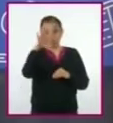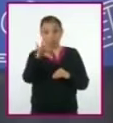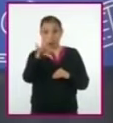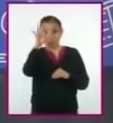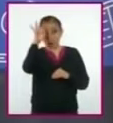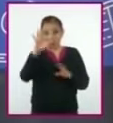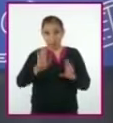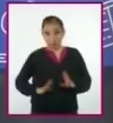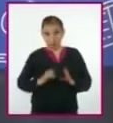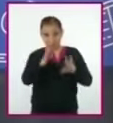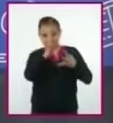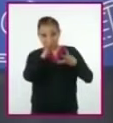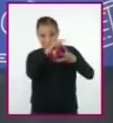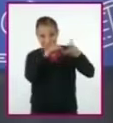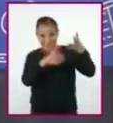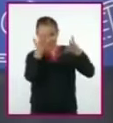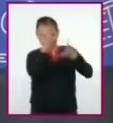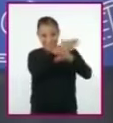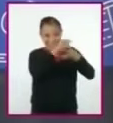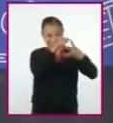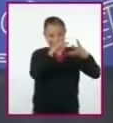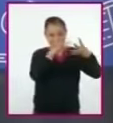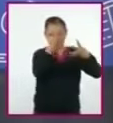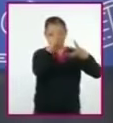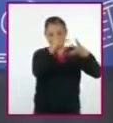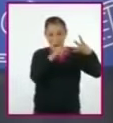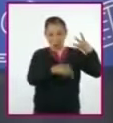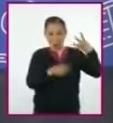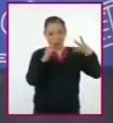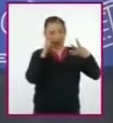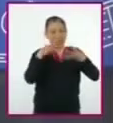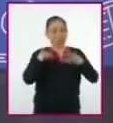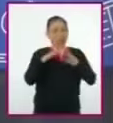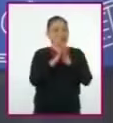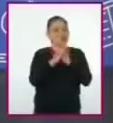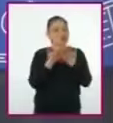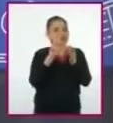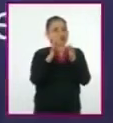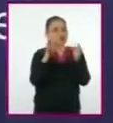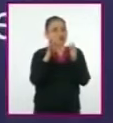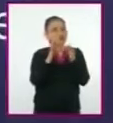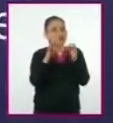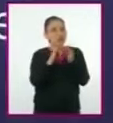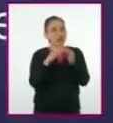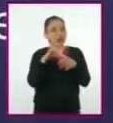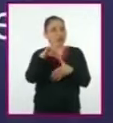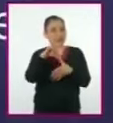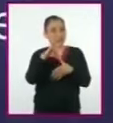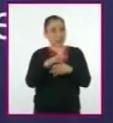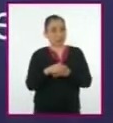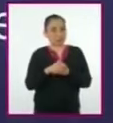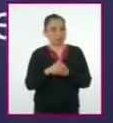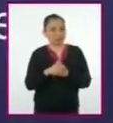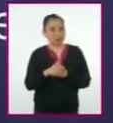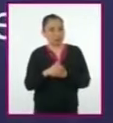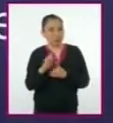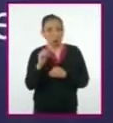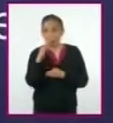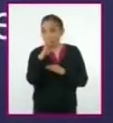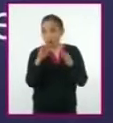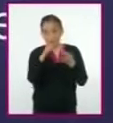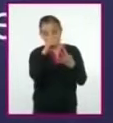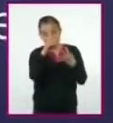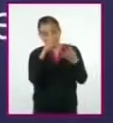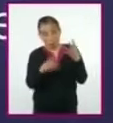las características de los personajes del cuento latinoamericano? Supongo que no todos los